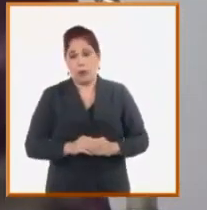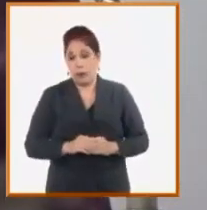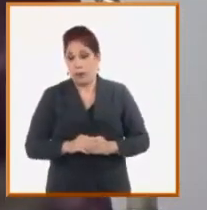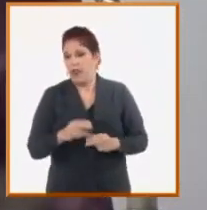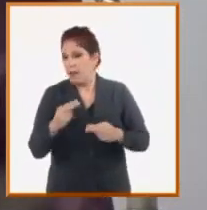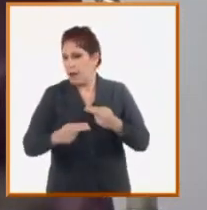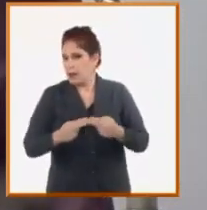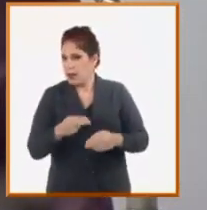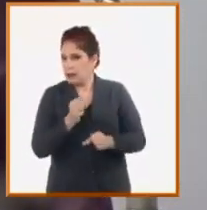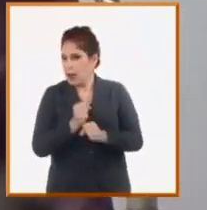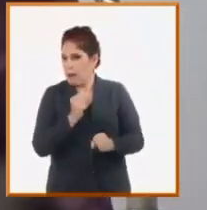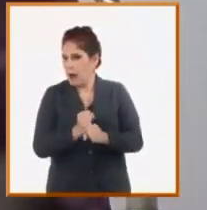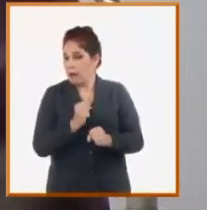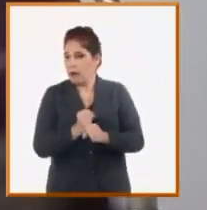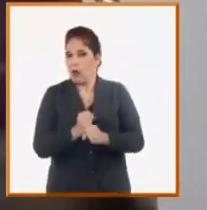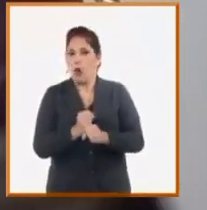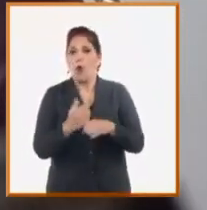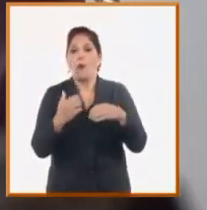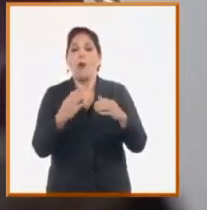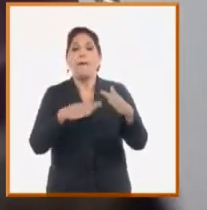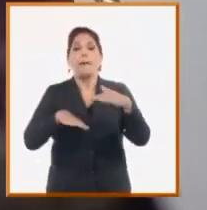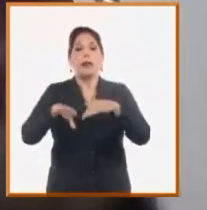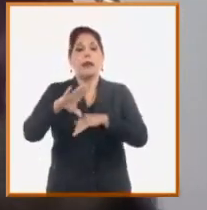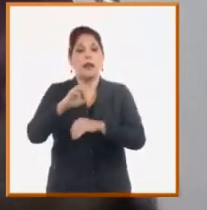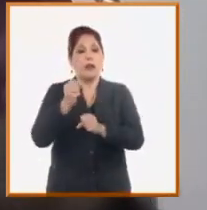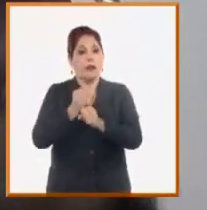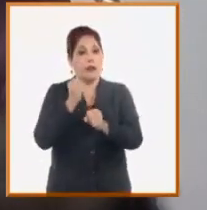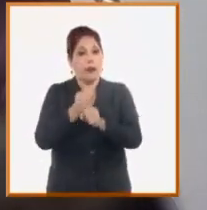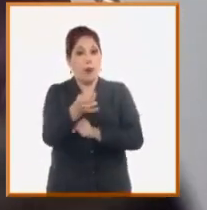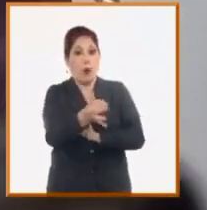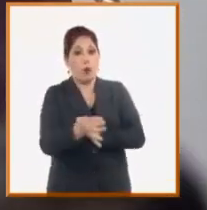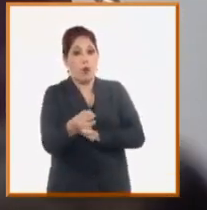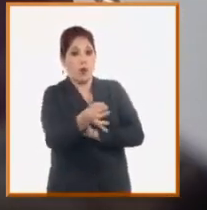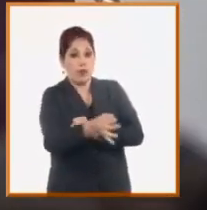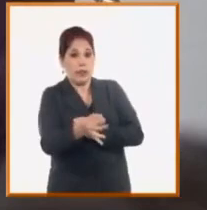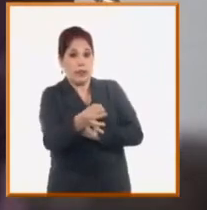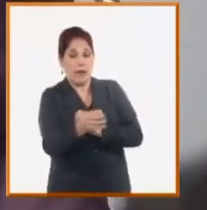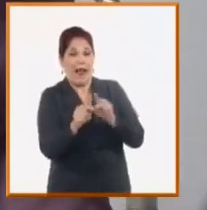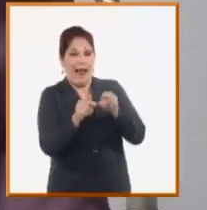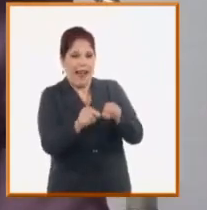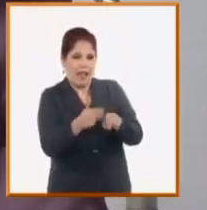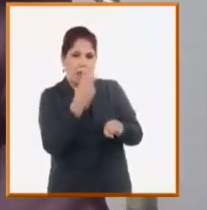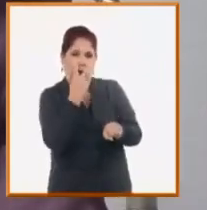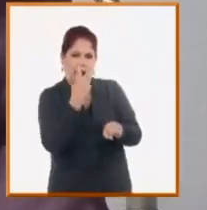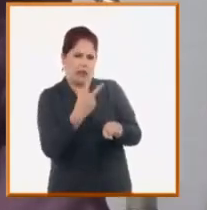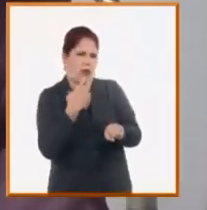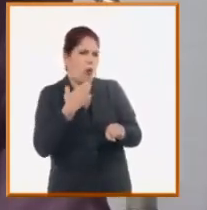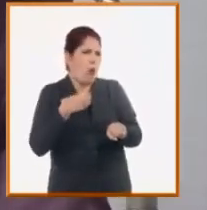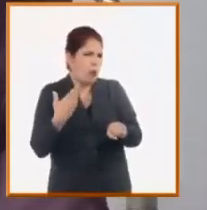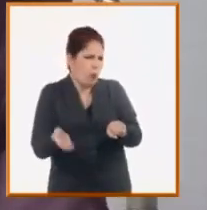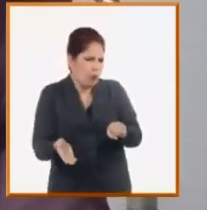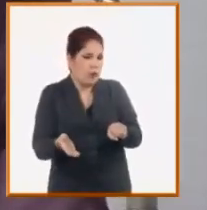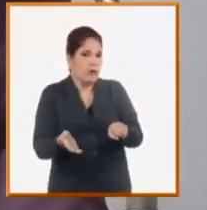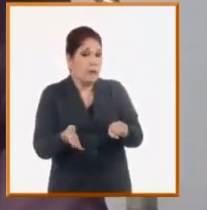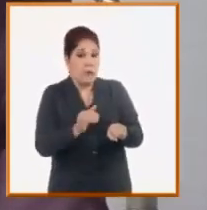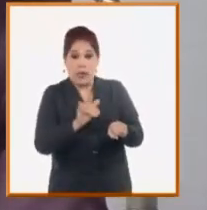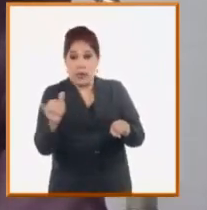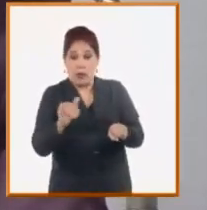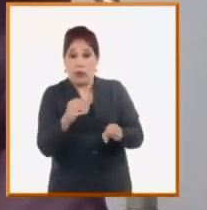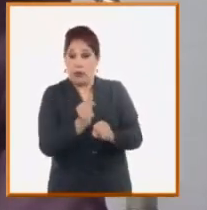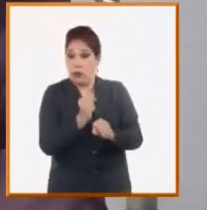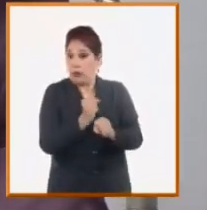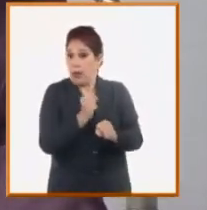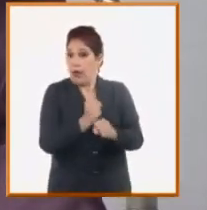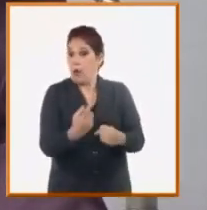ella, cómo las direcciones de trabajo, las demás instituciones de los territorios se ocupan de esta demanda, incluso de la fuerza laboral